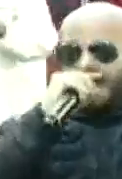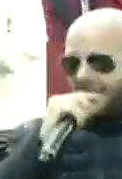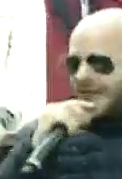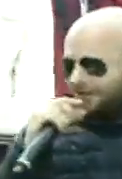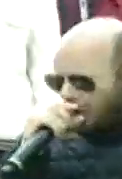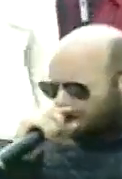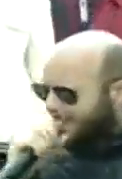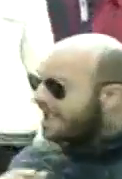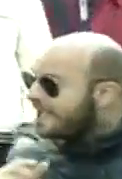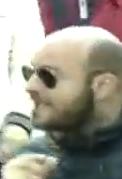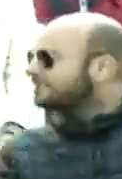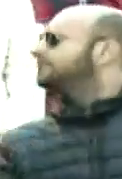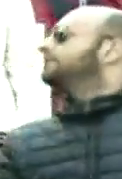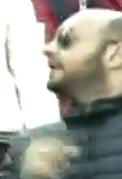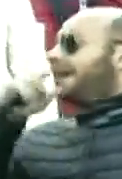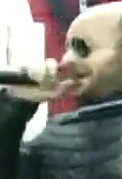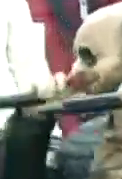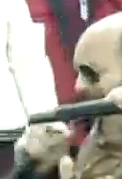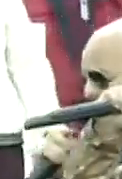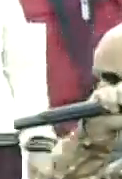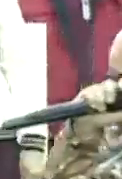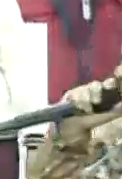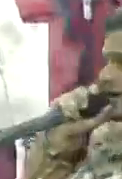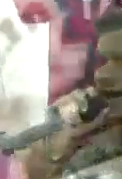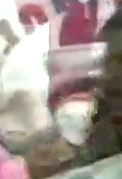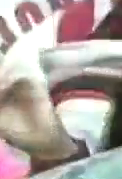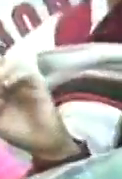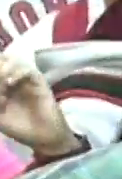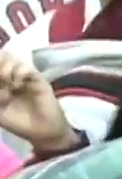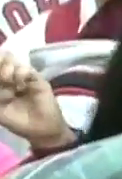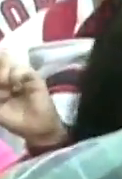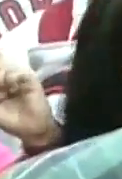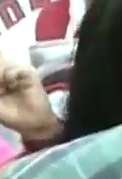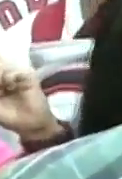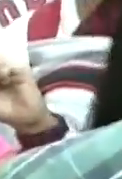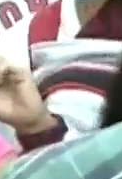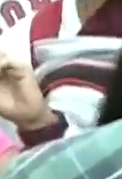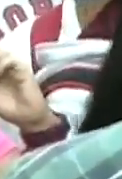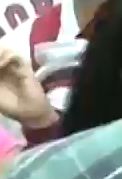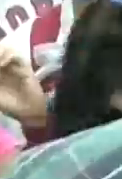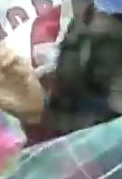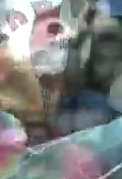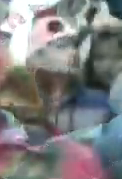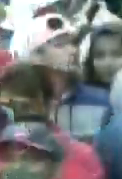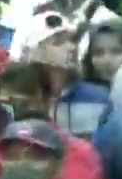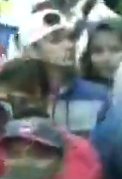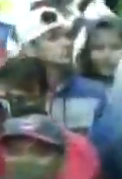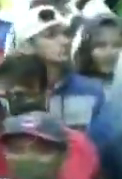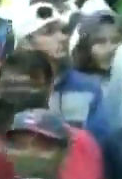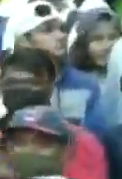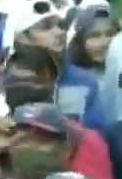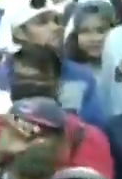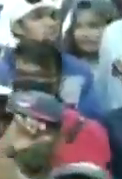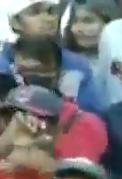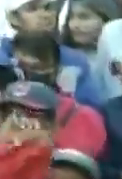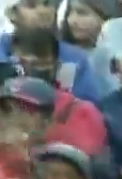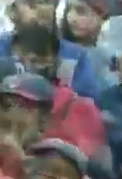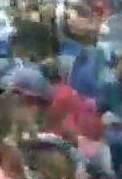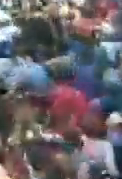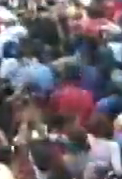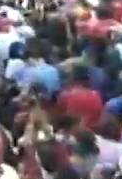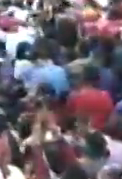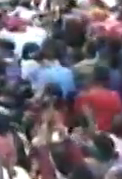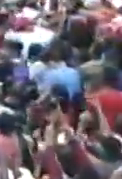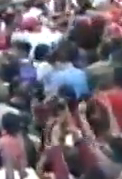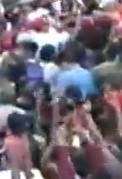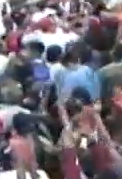Cuarta República, recordaba que los jóvenes eran objeto de represiones, de desapariciones